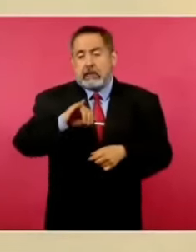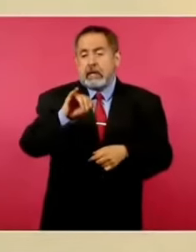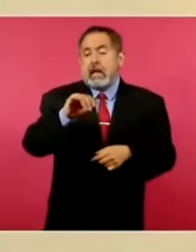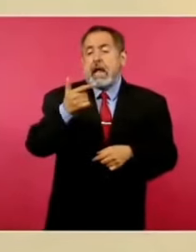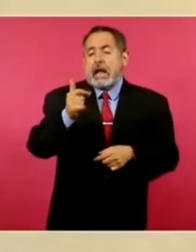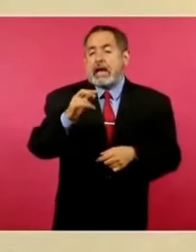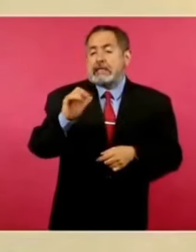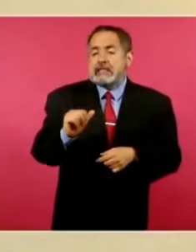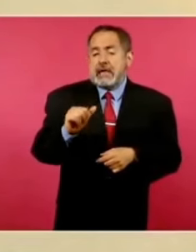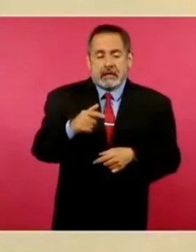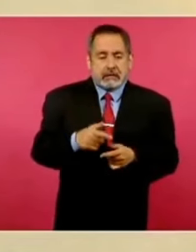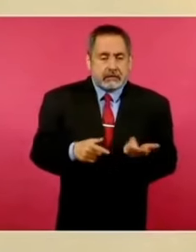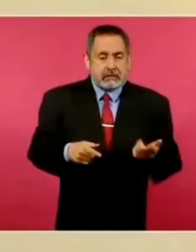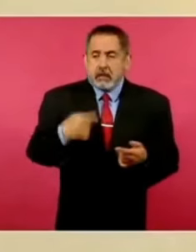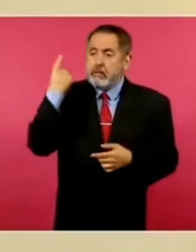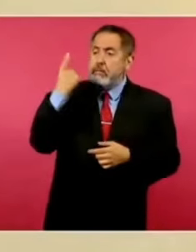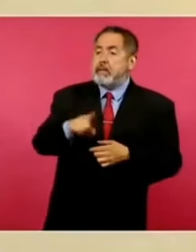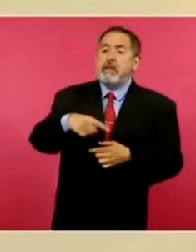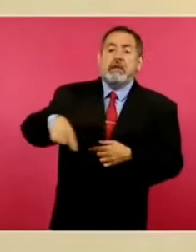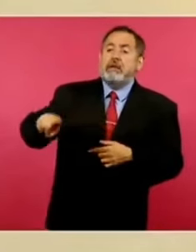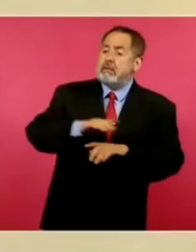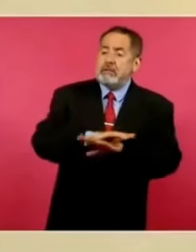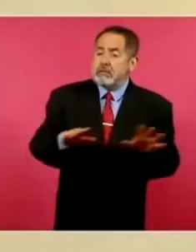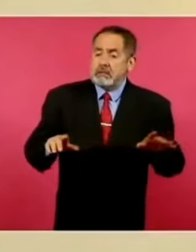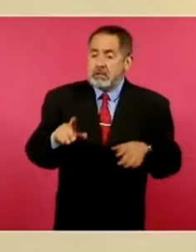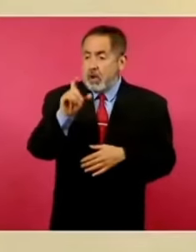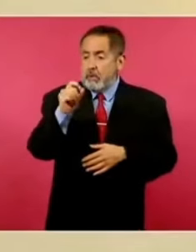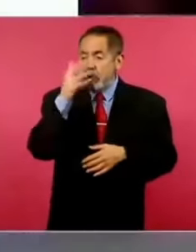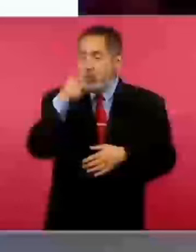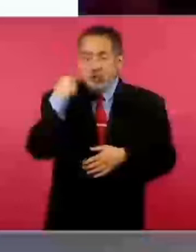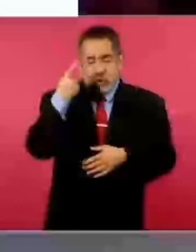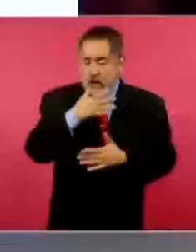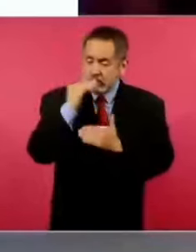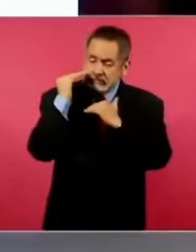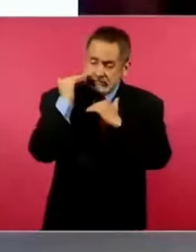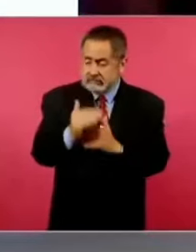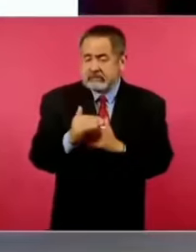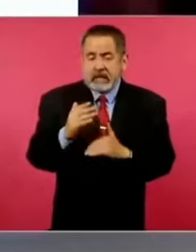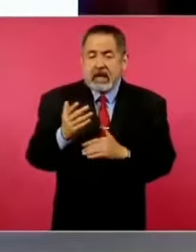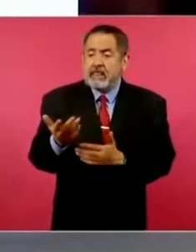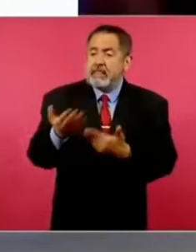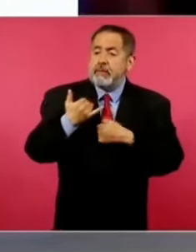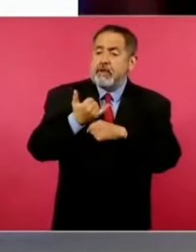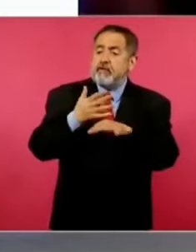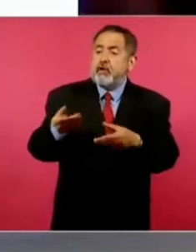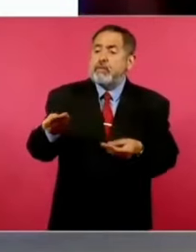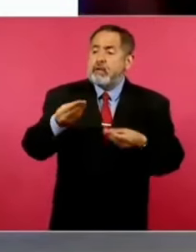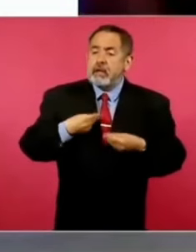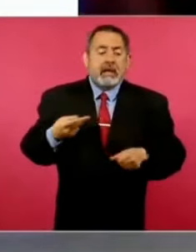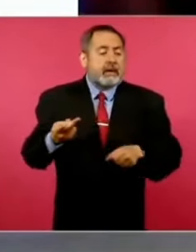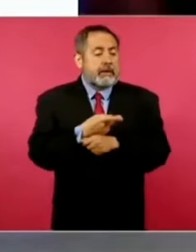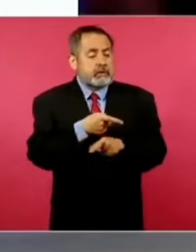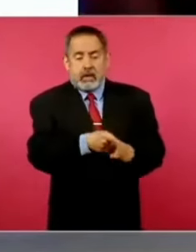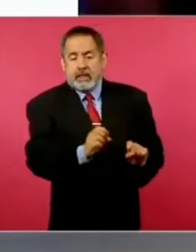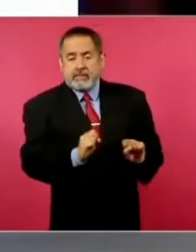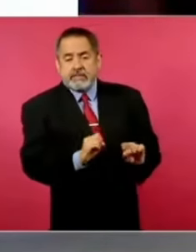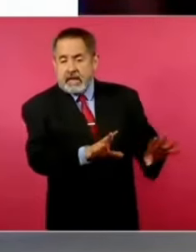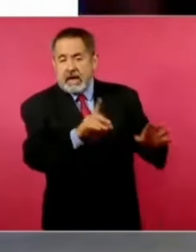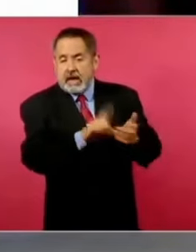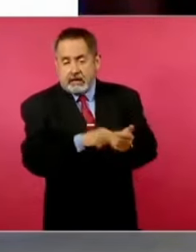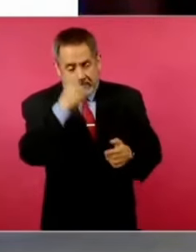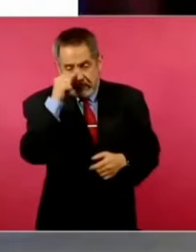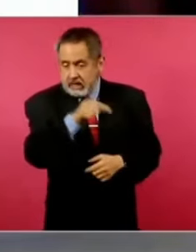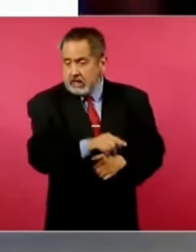ordenó a las autoridades responsables que en el término no mayor de 24 horas informaran al juzgado sobre el cumpl de la